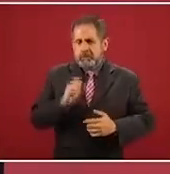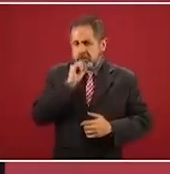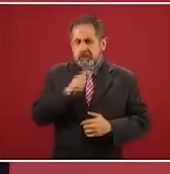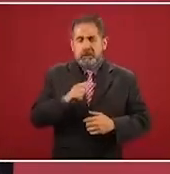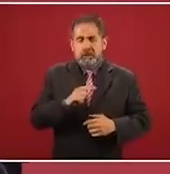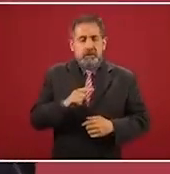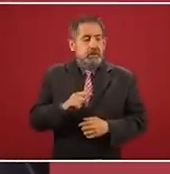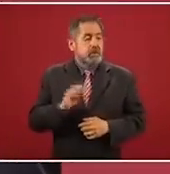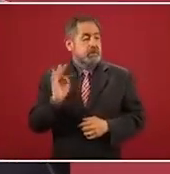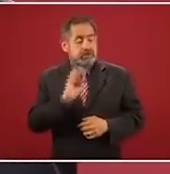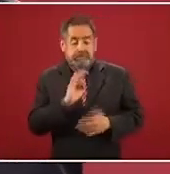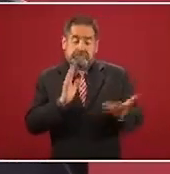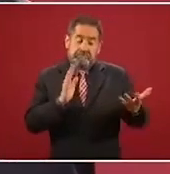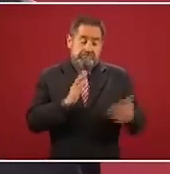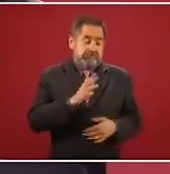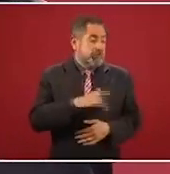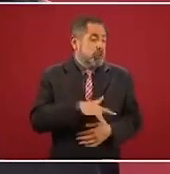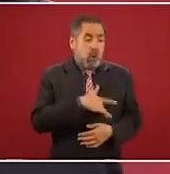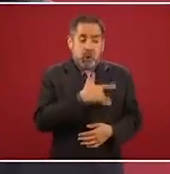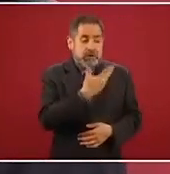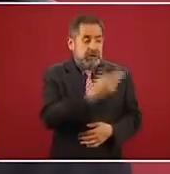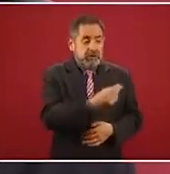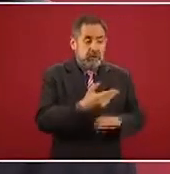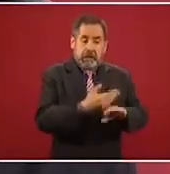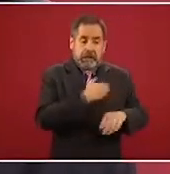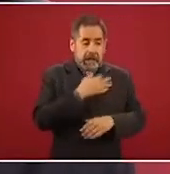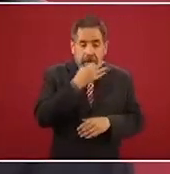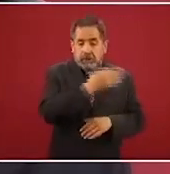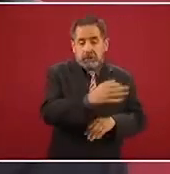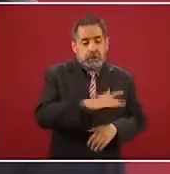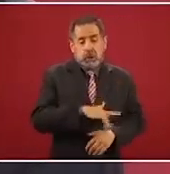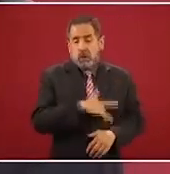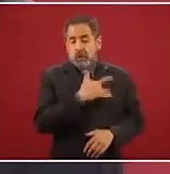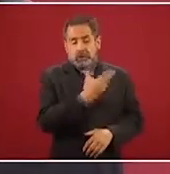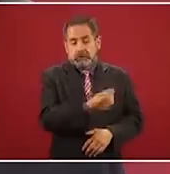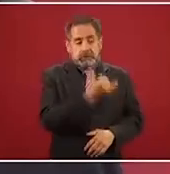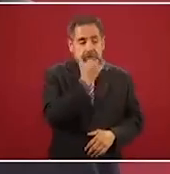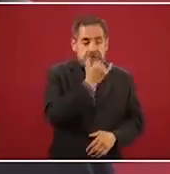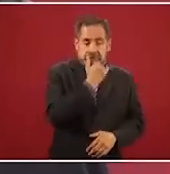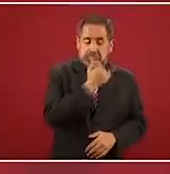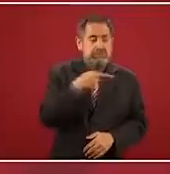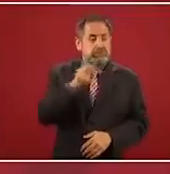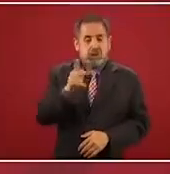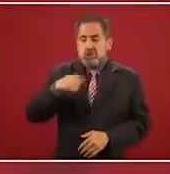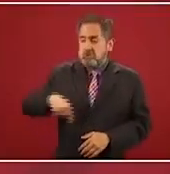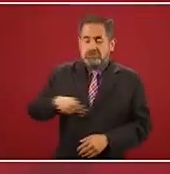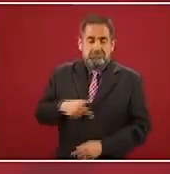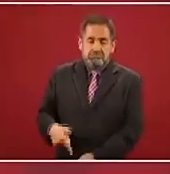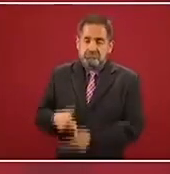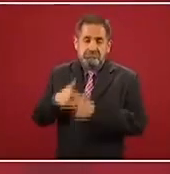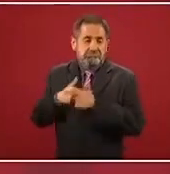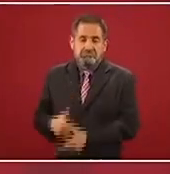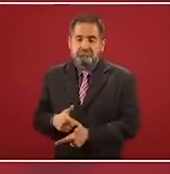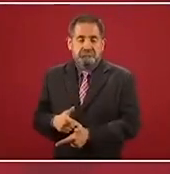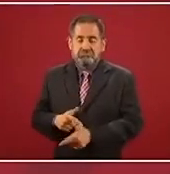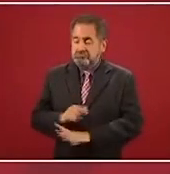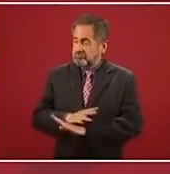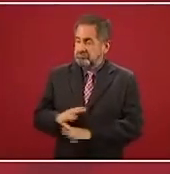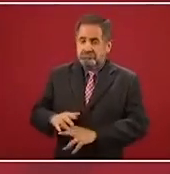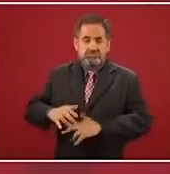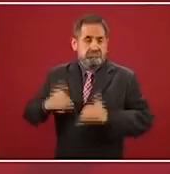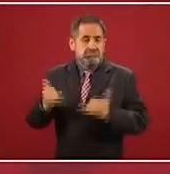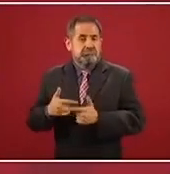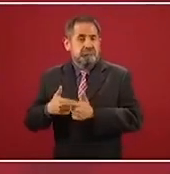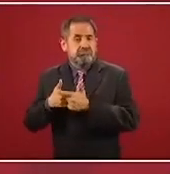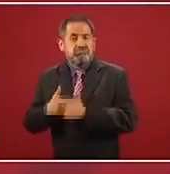ofrecemos disculpas por anticipados, pero va a continuar